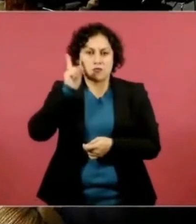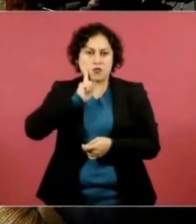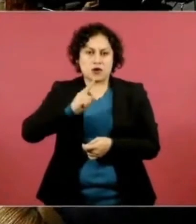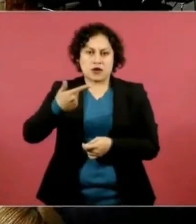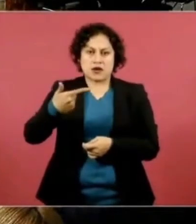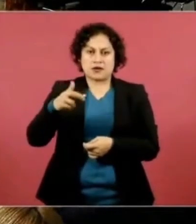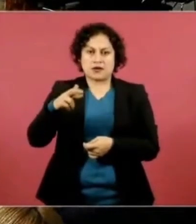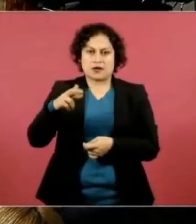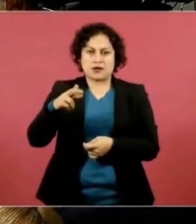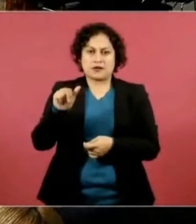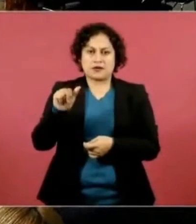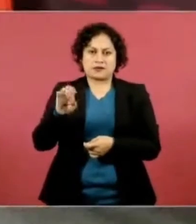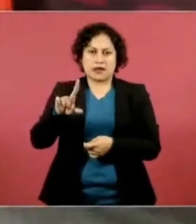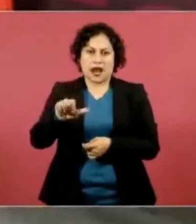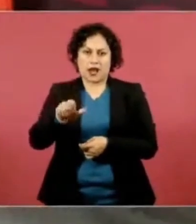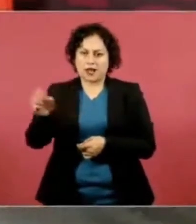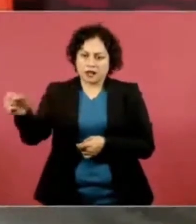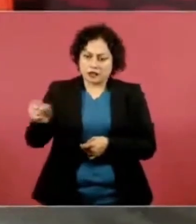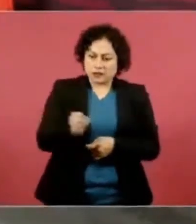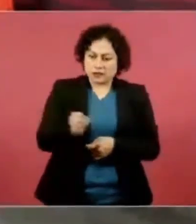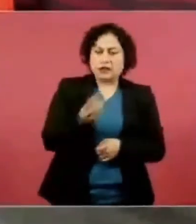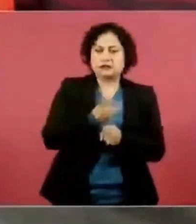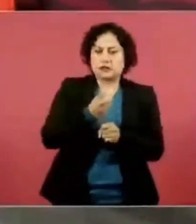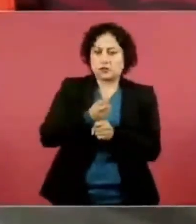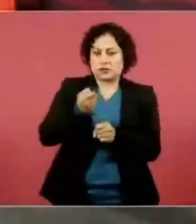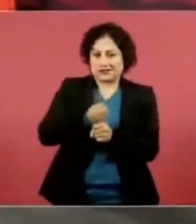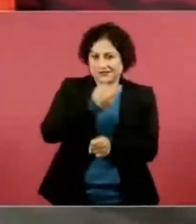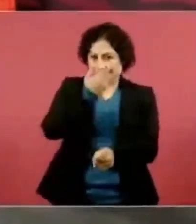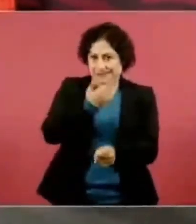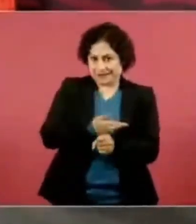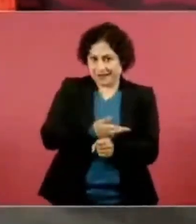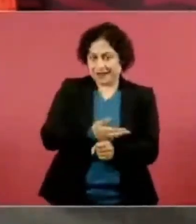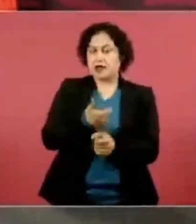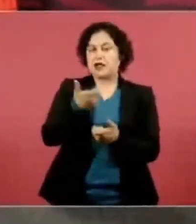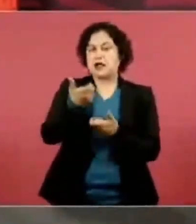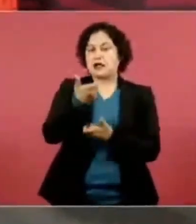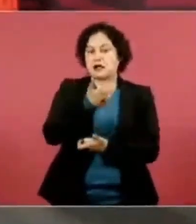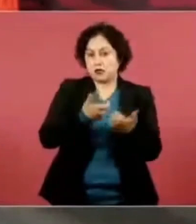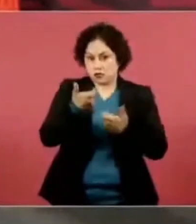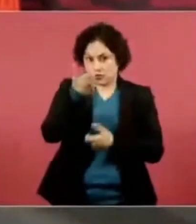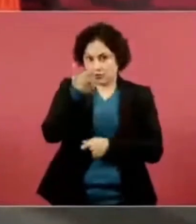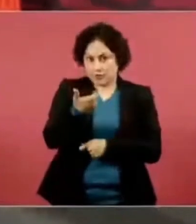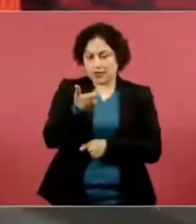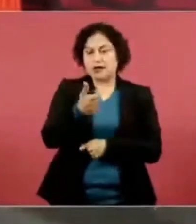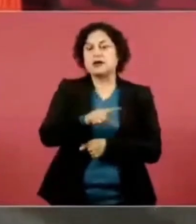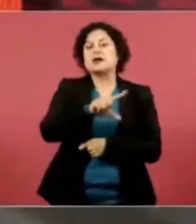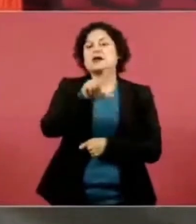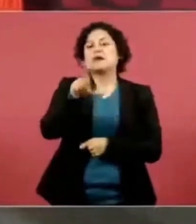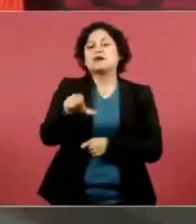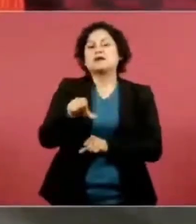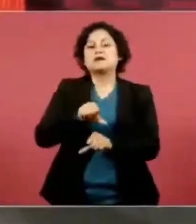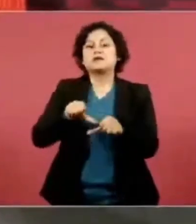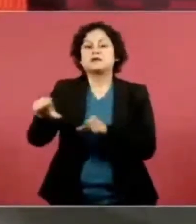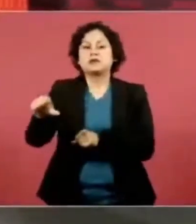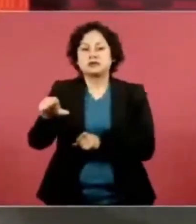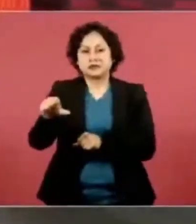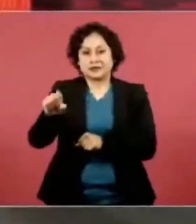Graciela, de subsecretaria de Economía. Y luego entró de secretaria de Economía Tatiana y la